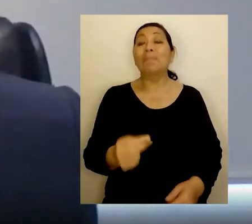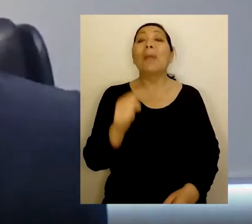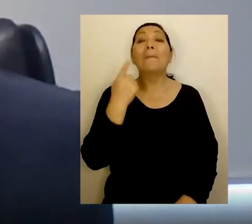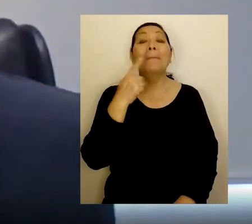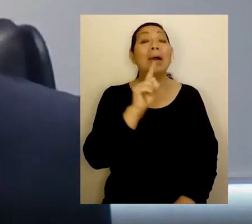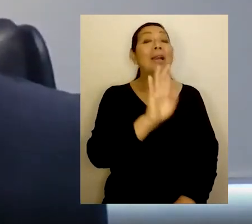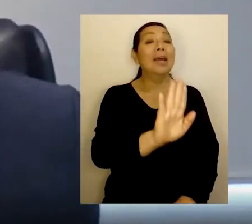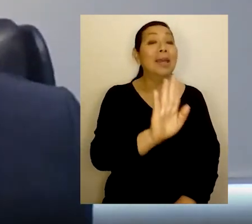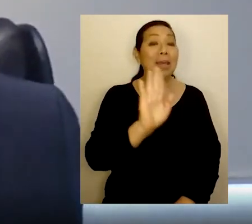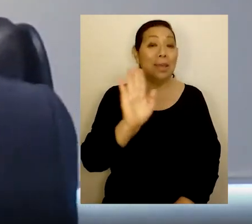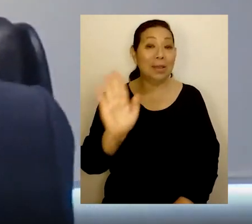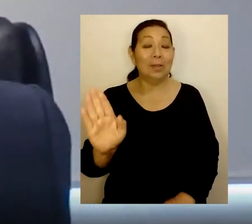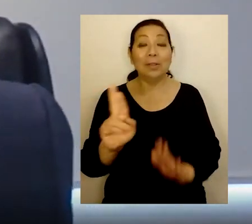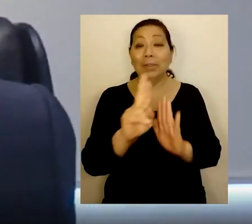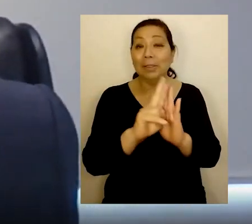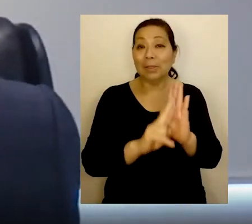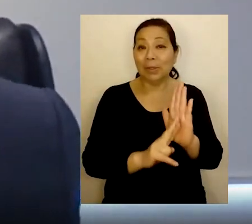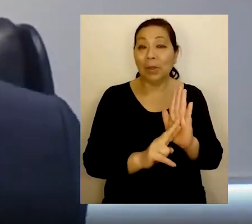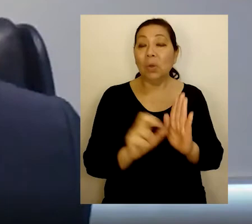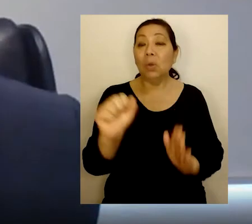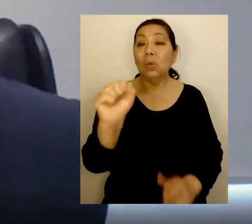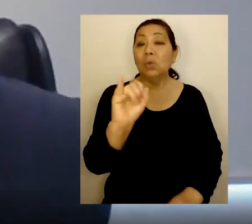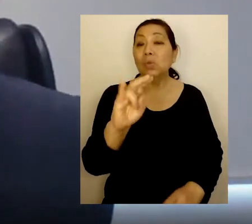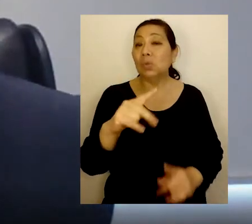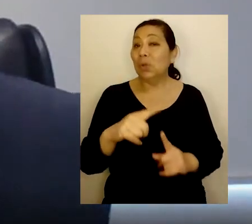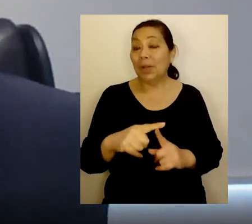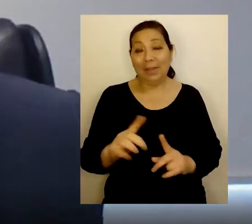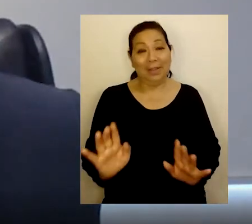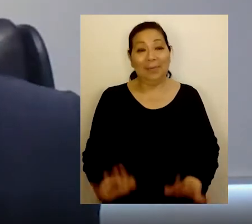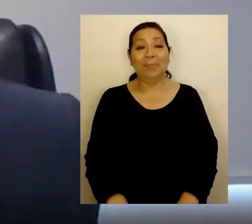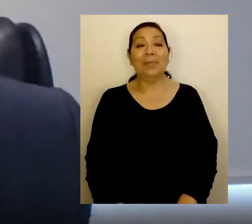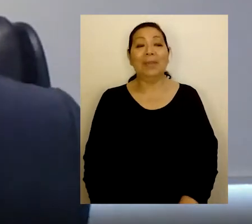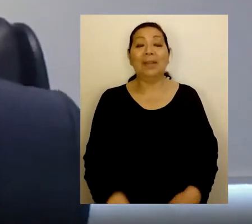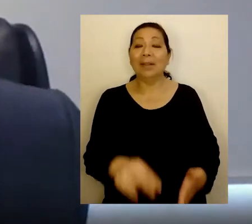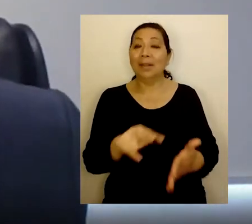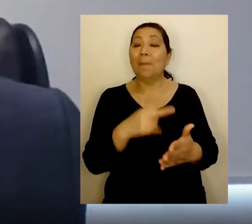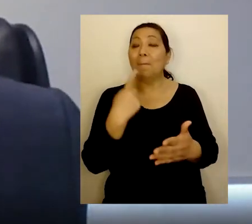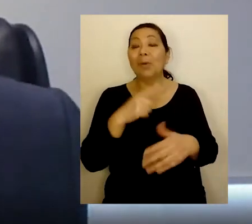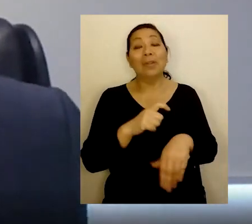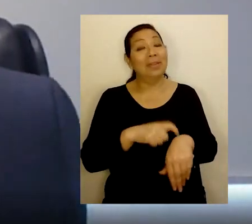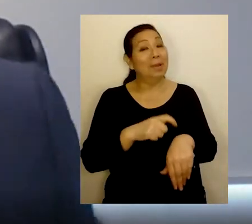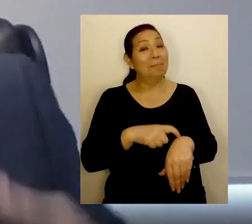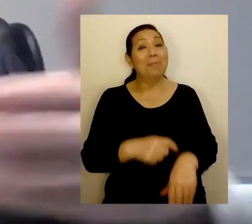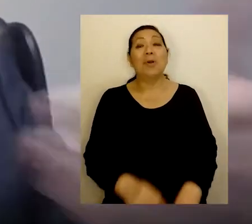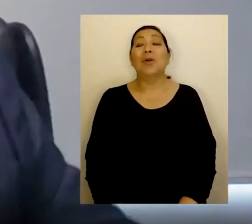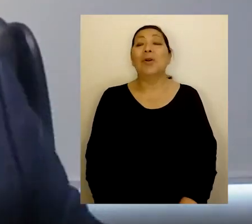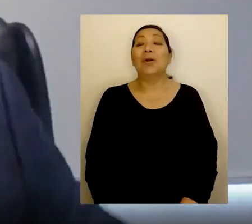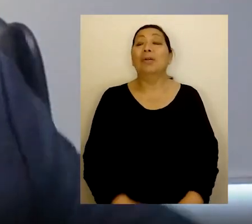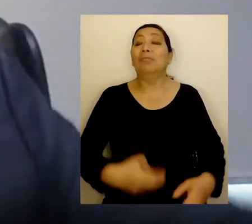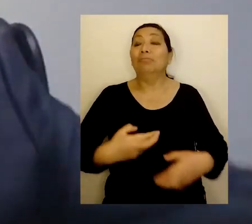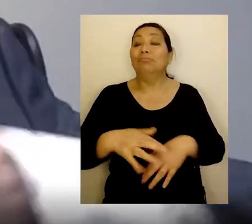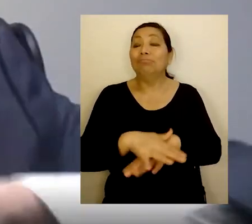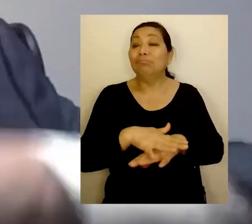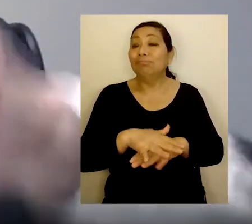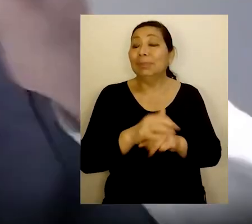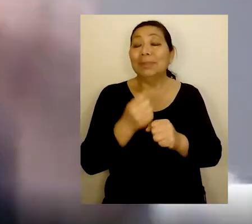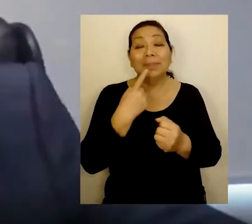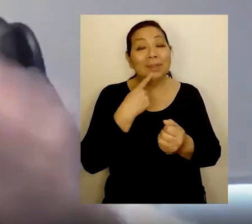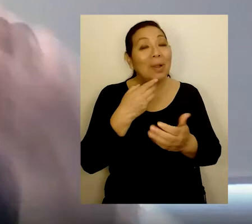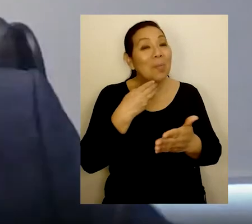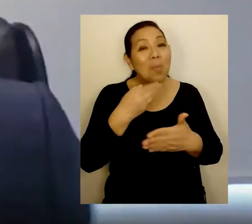Ello porque la resolución de SUNAT, que no la voy a leer por un tema de tiempo, en el procedimiento administrativo